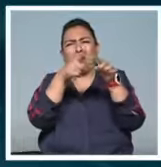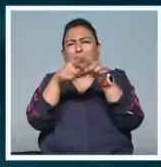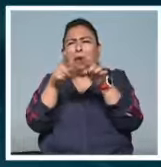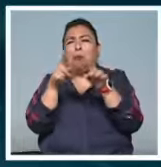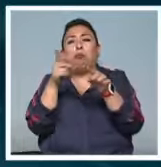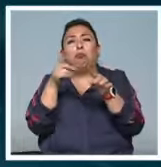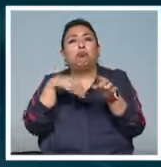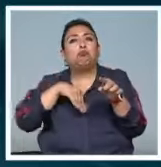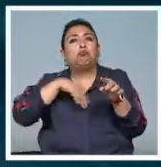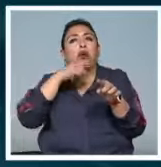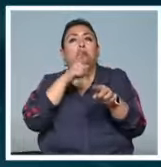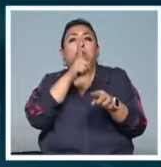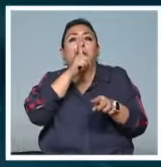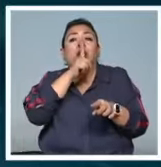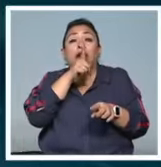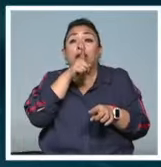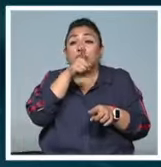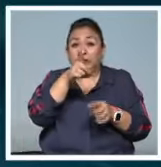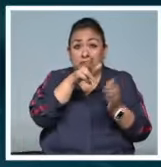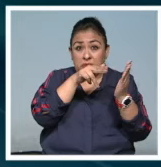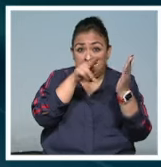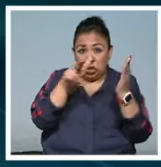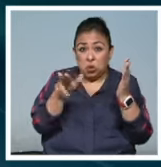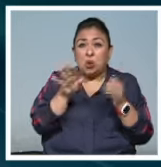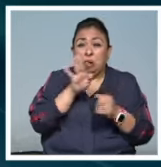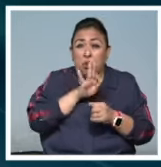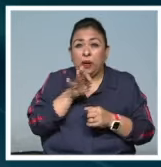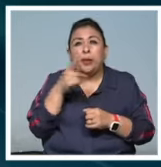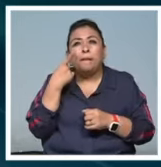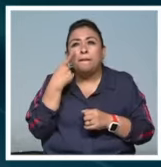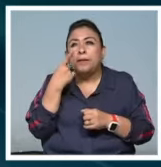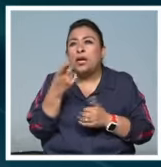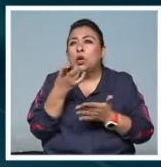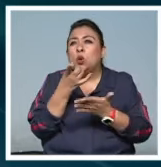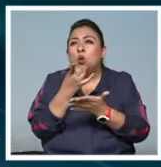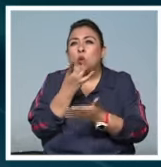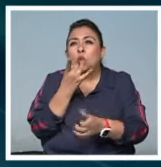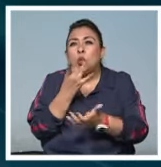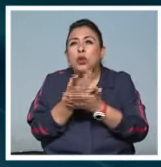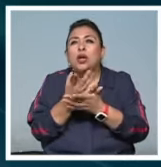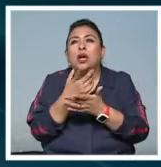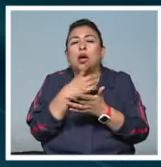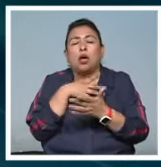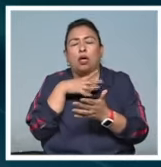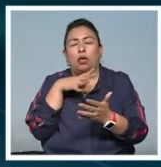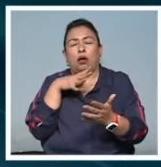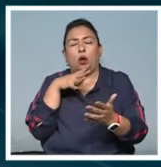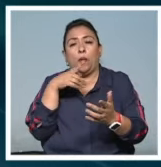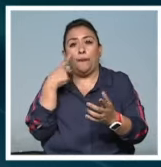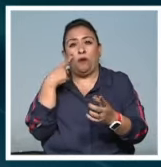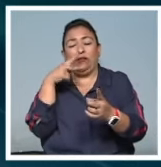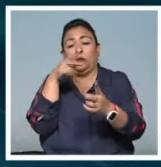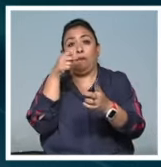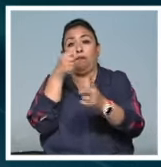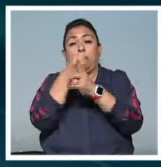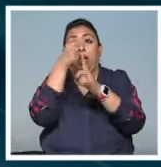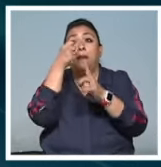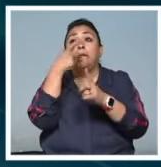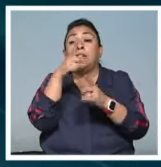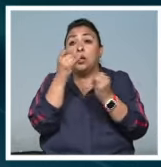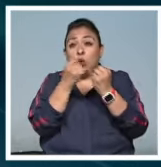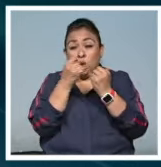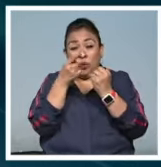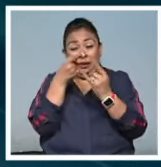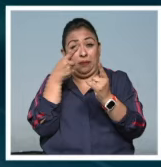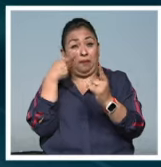tonalidad. Son pinturas que digamos que se pueden apreciar nada más por el puro impacto visual, pero que también si ese